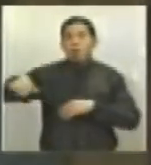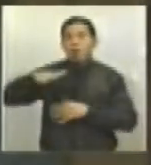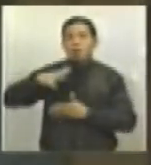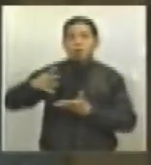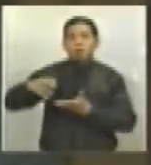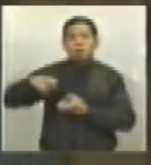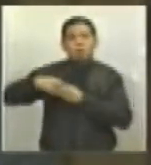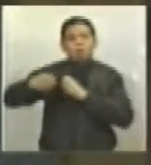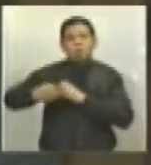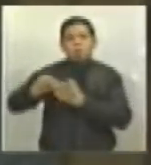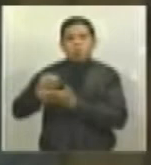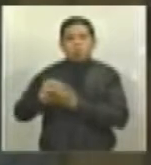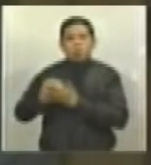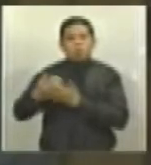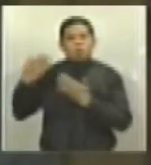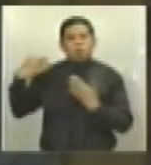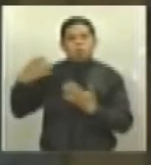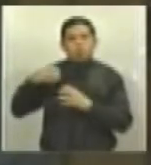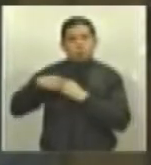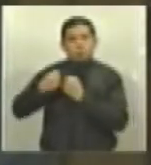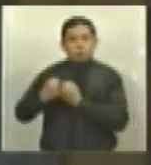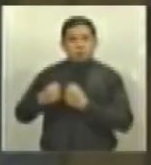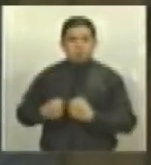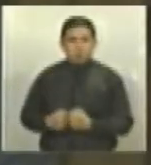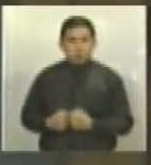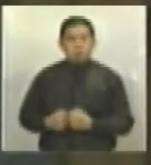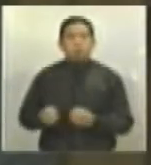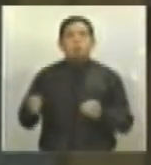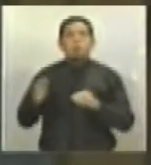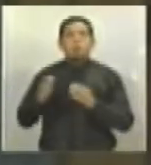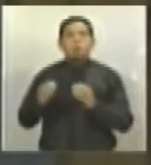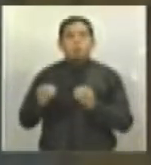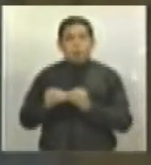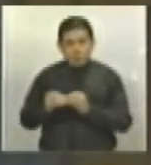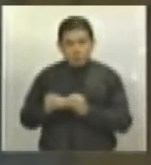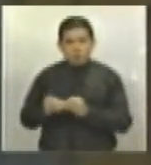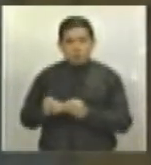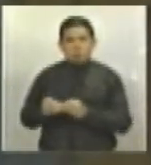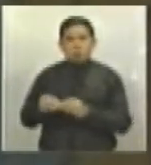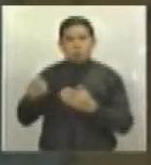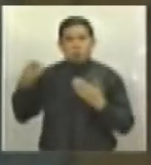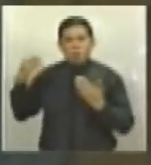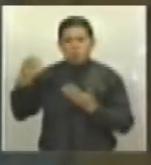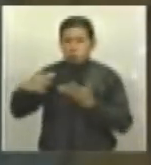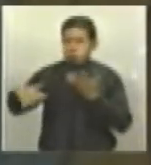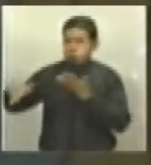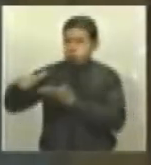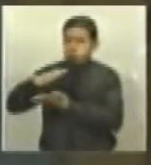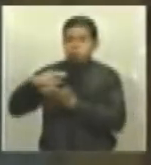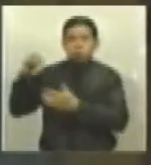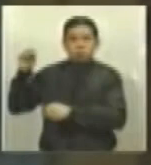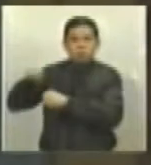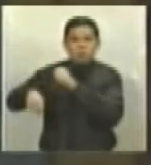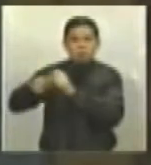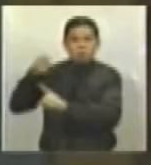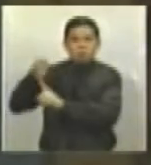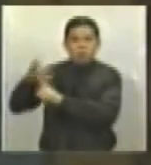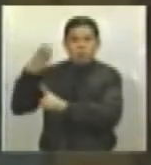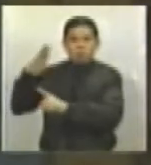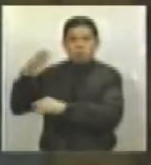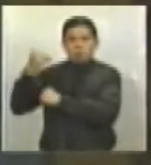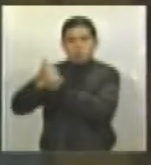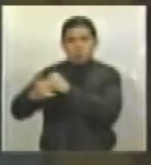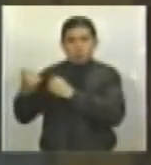Venezuela y que tiene relación directa con las tensiones políticas que afectan a ese país. Las repercusiones